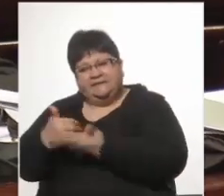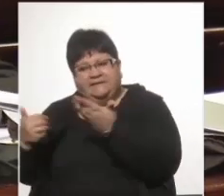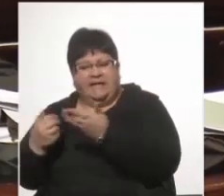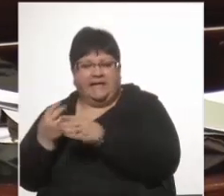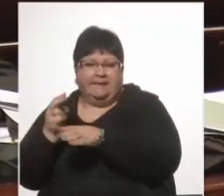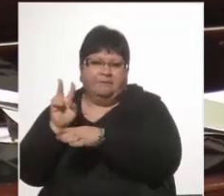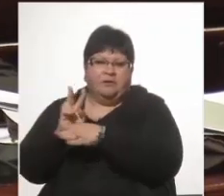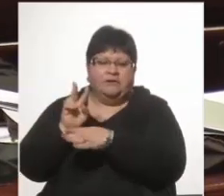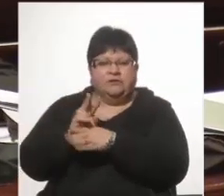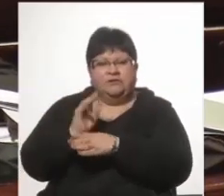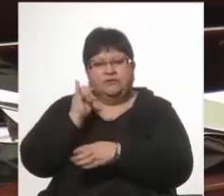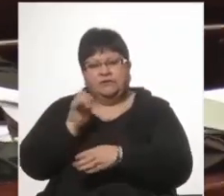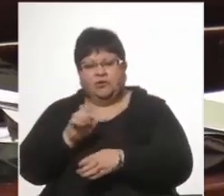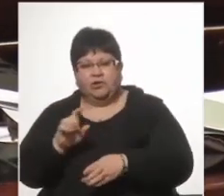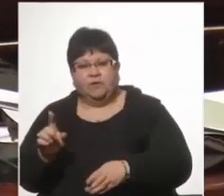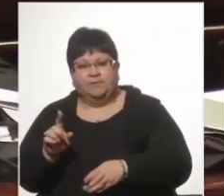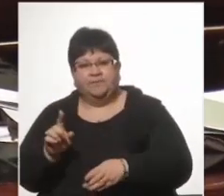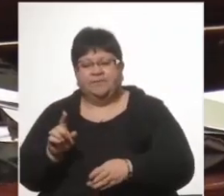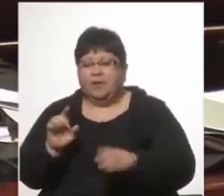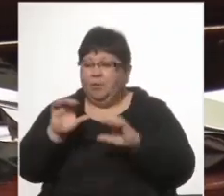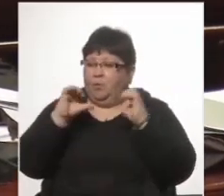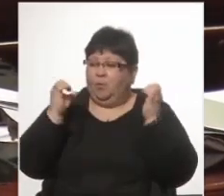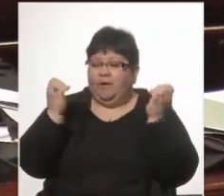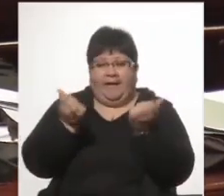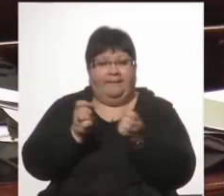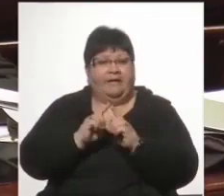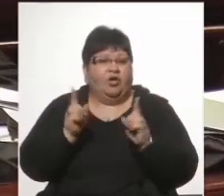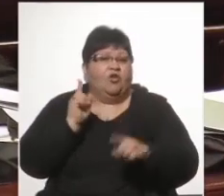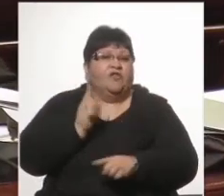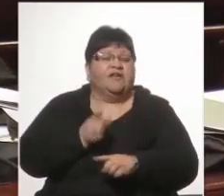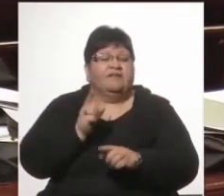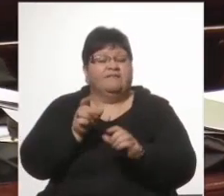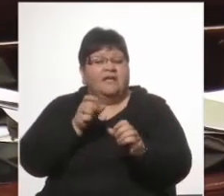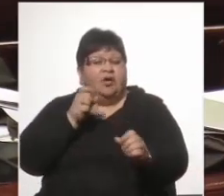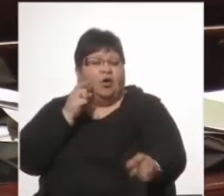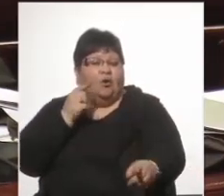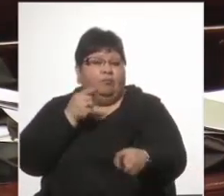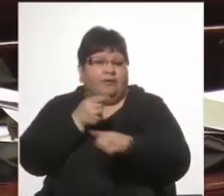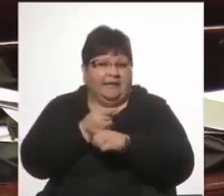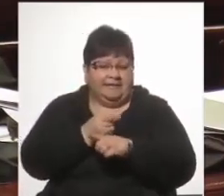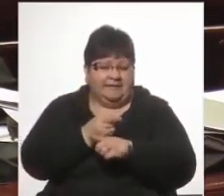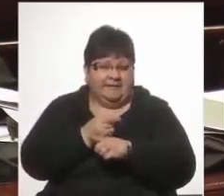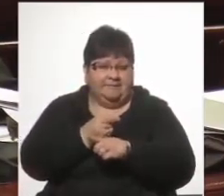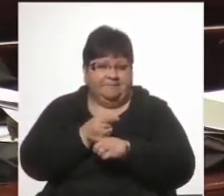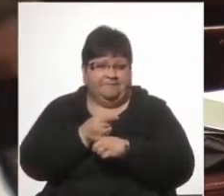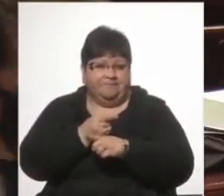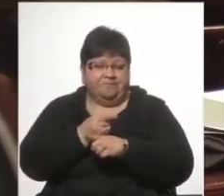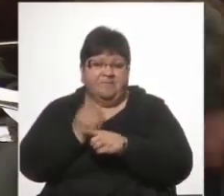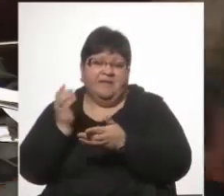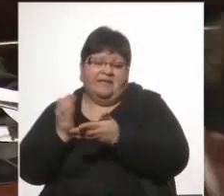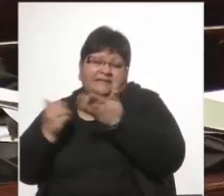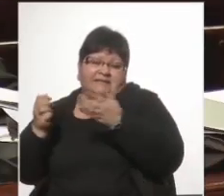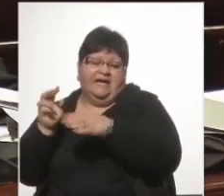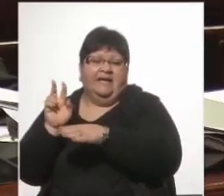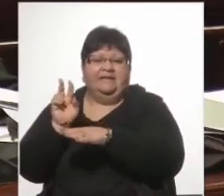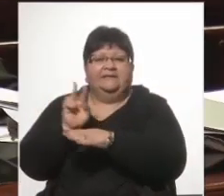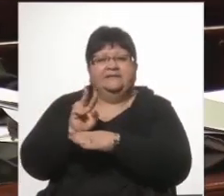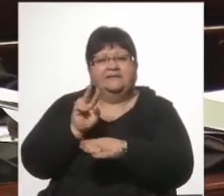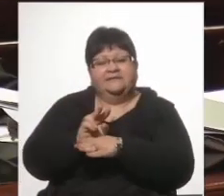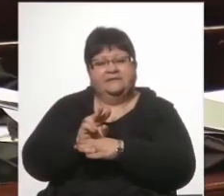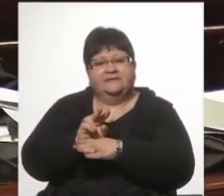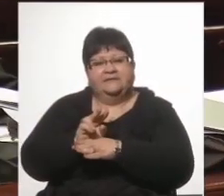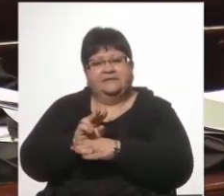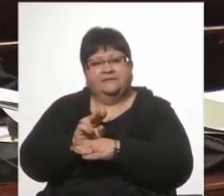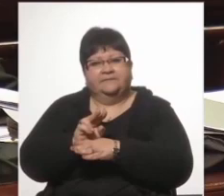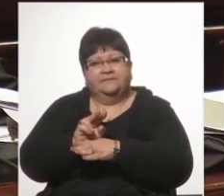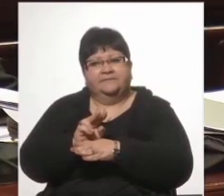razonable es que una Cámara no se oponga al desafuero del legislador, toda vez que de los antecedentes que se le hayan remitido, de la